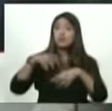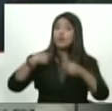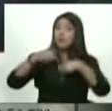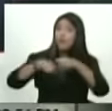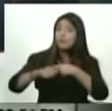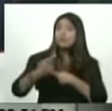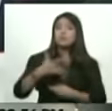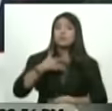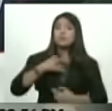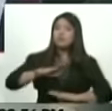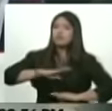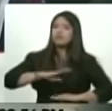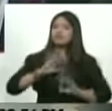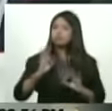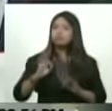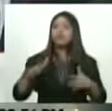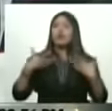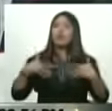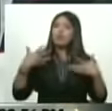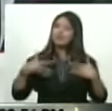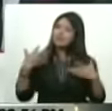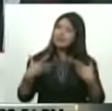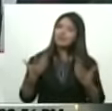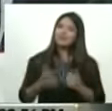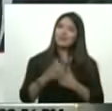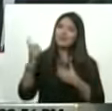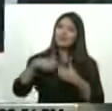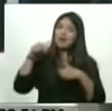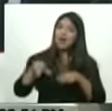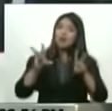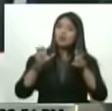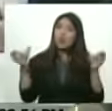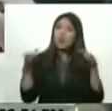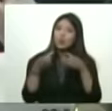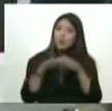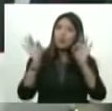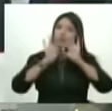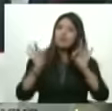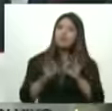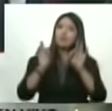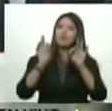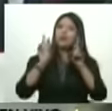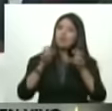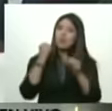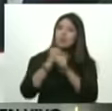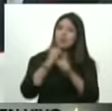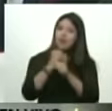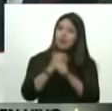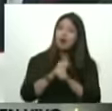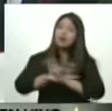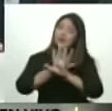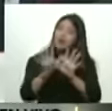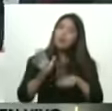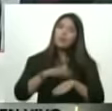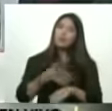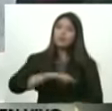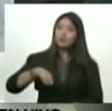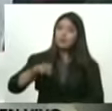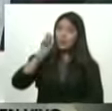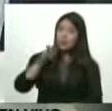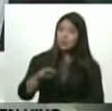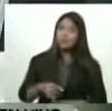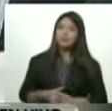muy satisfecho, muy contento de pertenecer a este nuevo equipo y a esta nueva manera de gobernar, y sobre todo porque estamos viendo